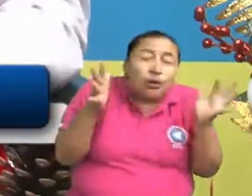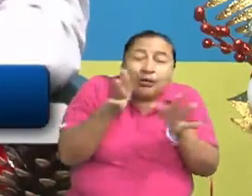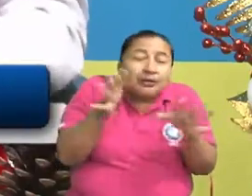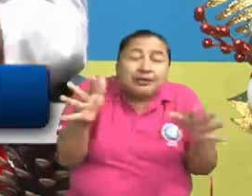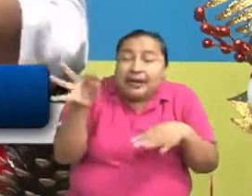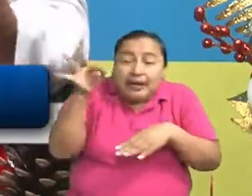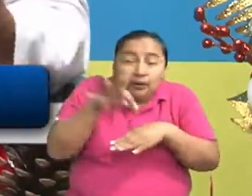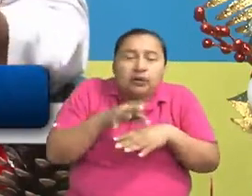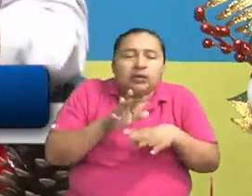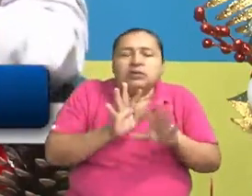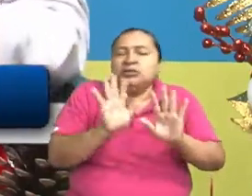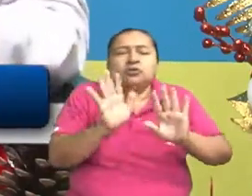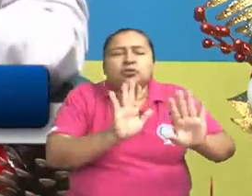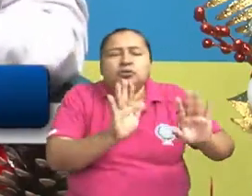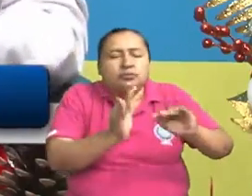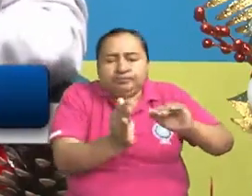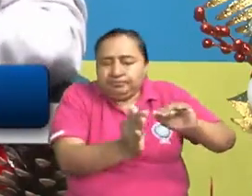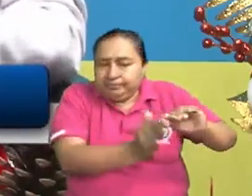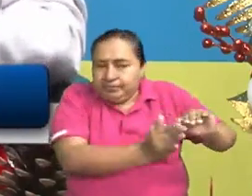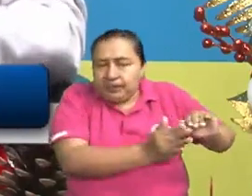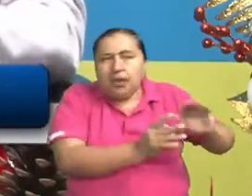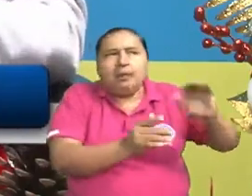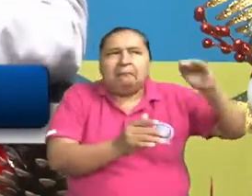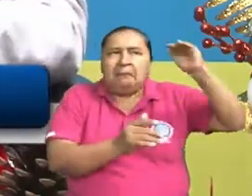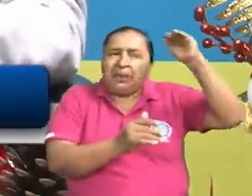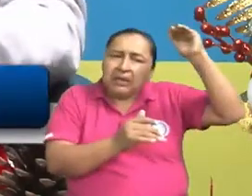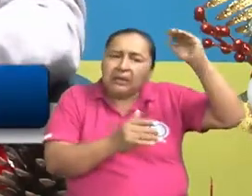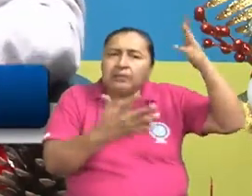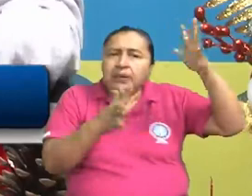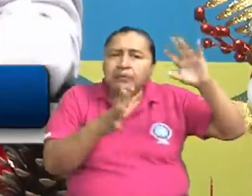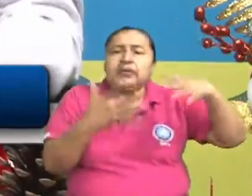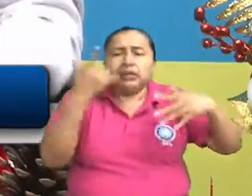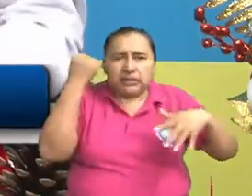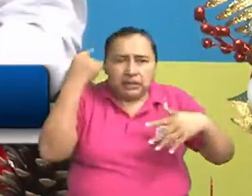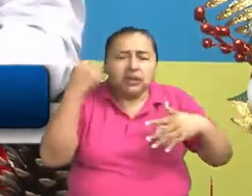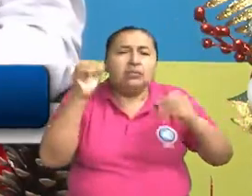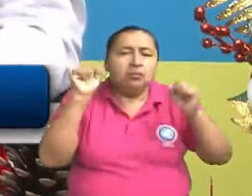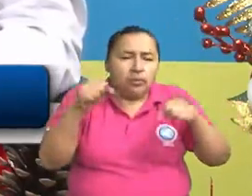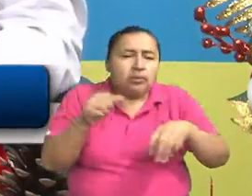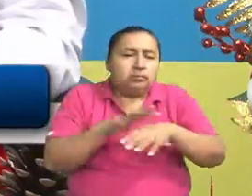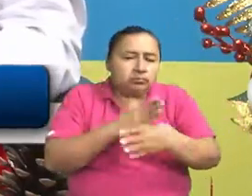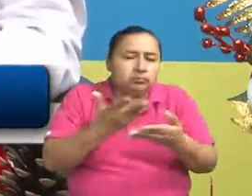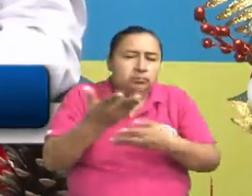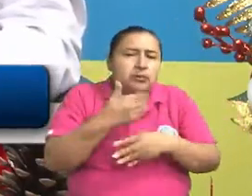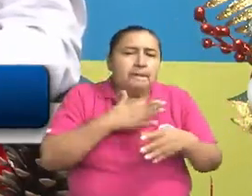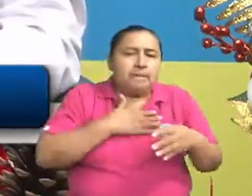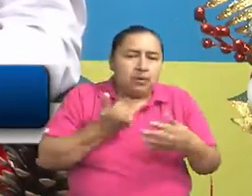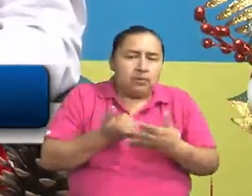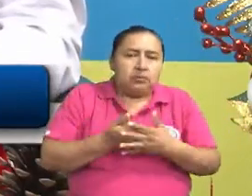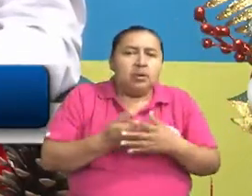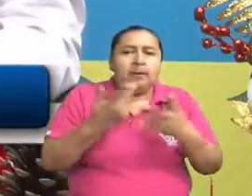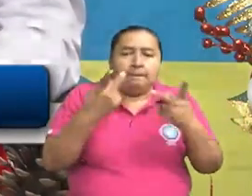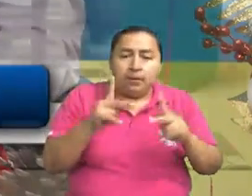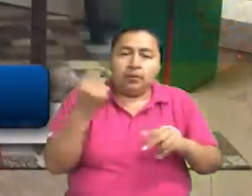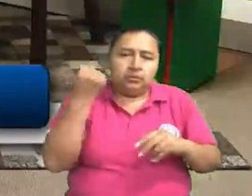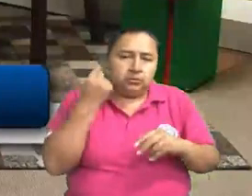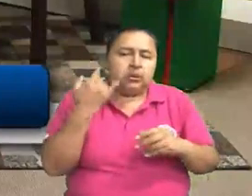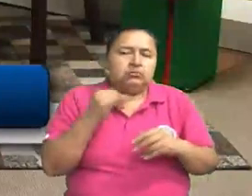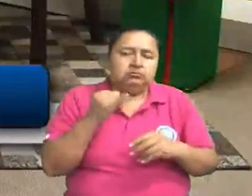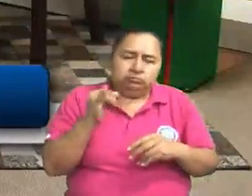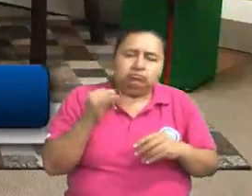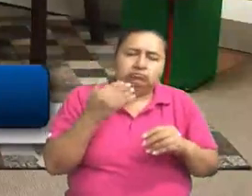Entonces nos limitamos a que ya sean un poco los niños más grandes, los que ya comprendan y puedan colaborar mejor. Igual, pero se puede